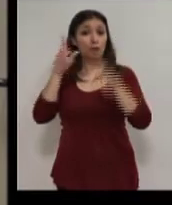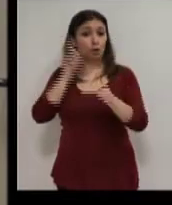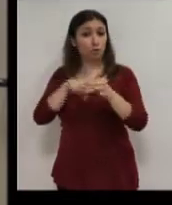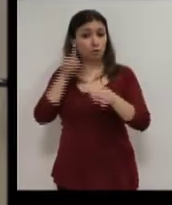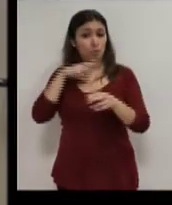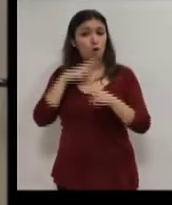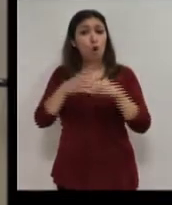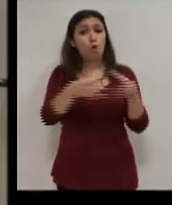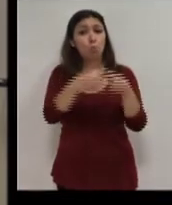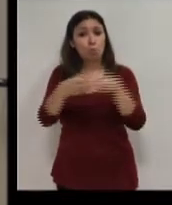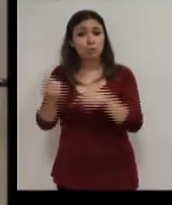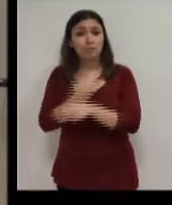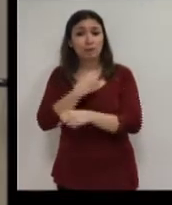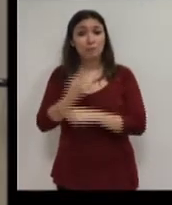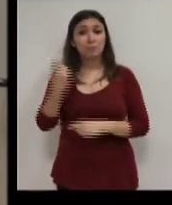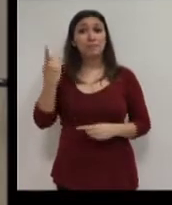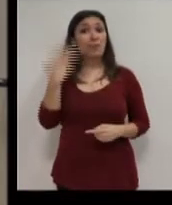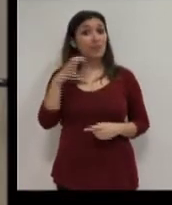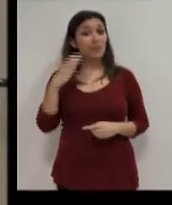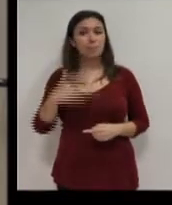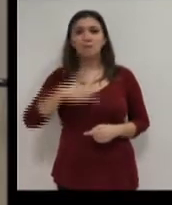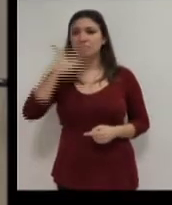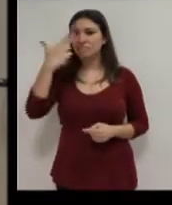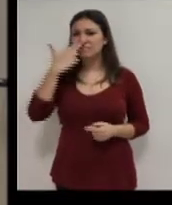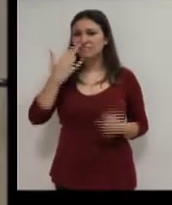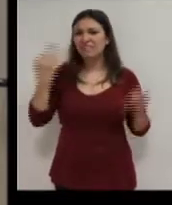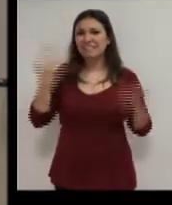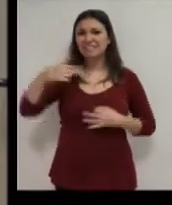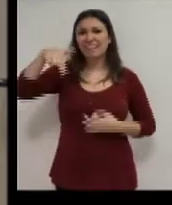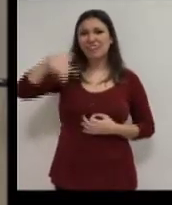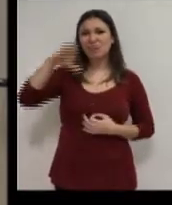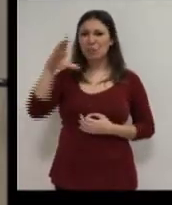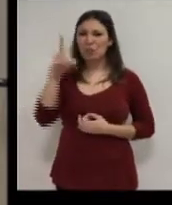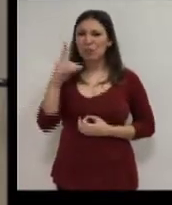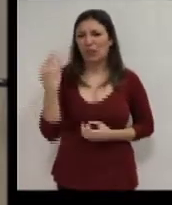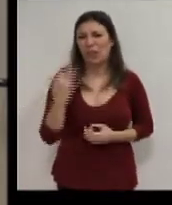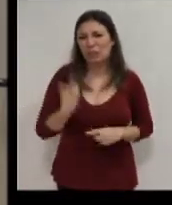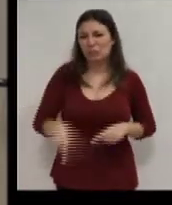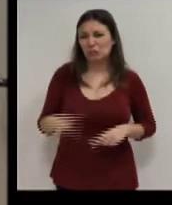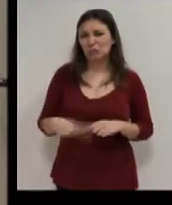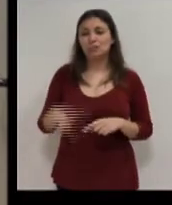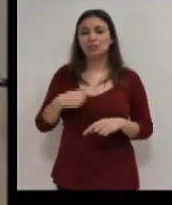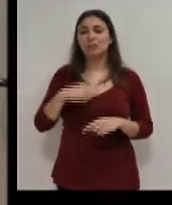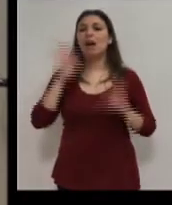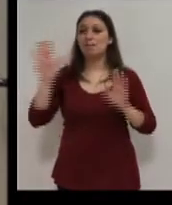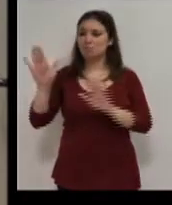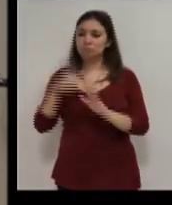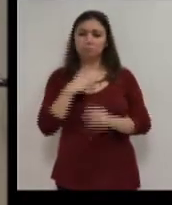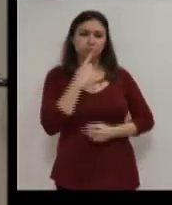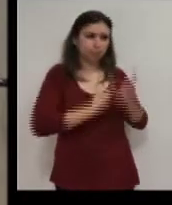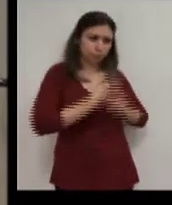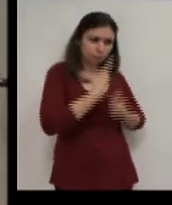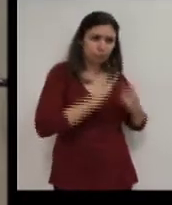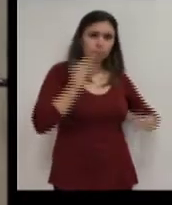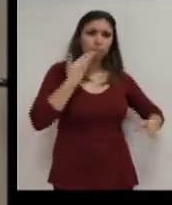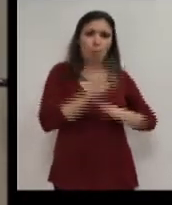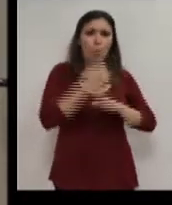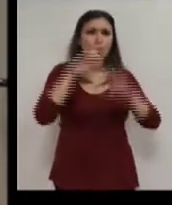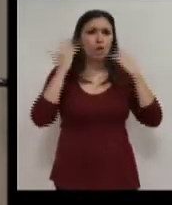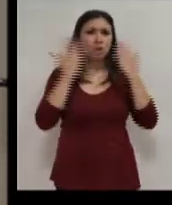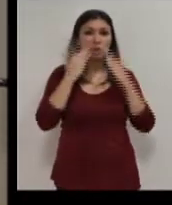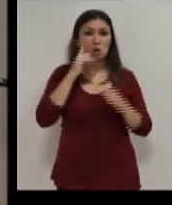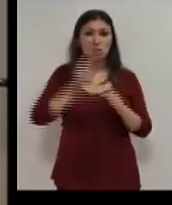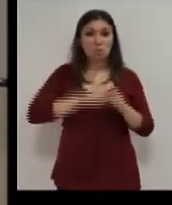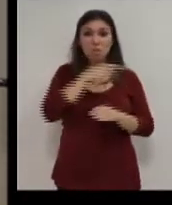que tenemos de accesibilidad del Consejo, en los grupos de trabajo, el CERMI estaba muy interesado en saber qué era esto de los NFD, no sabía, y me interesé bastante para